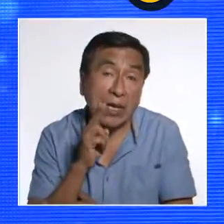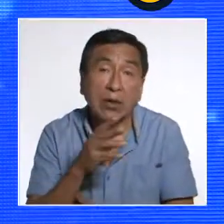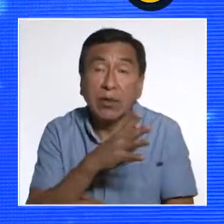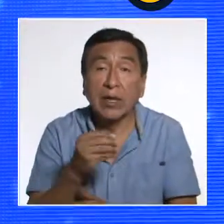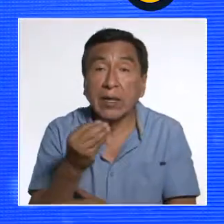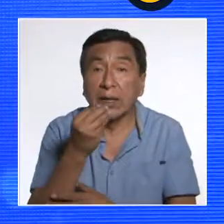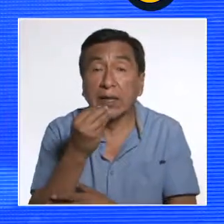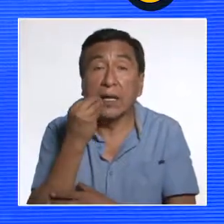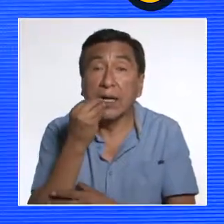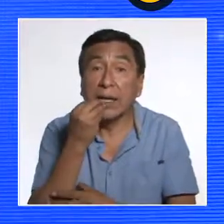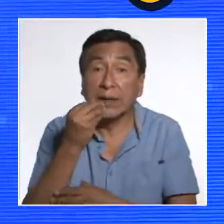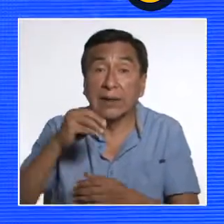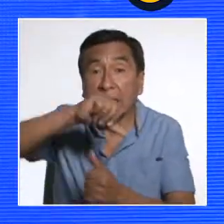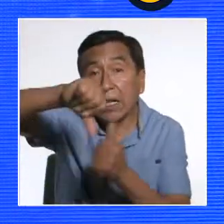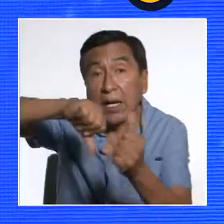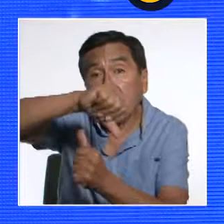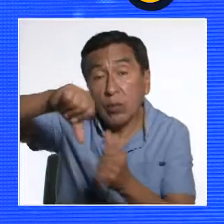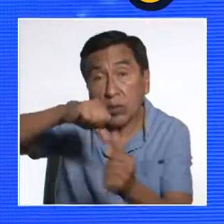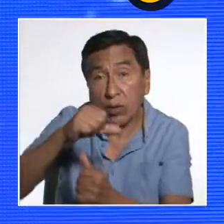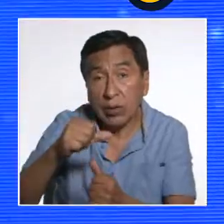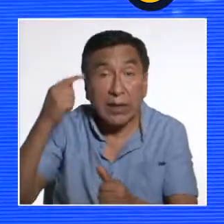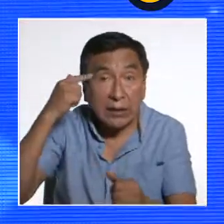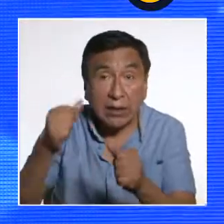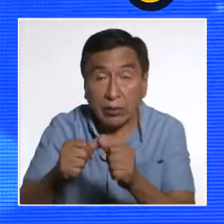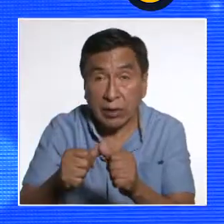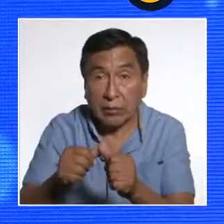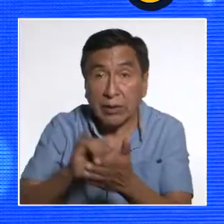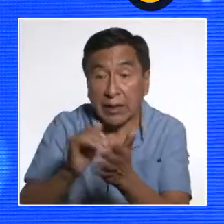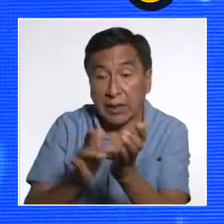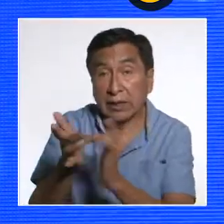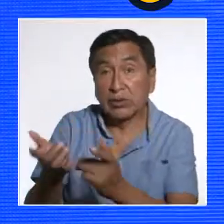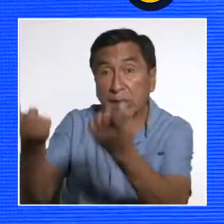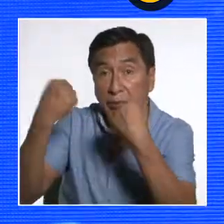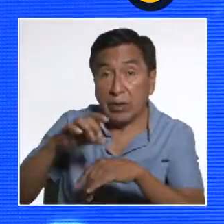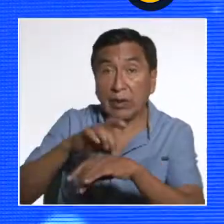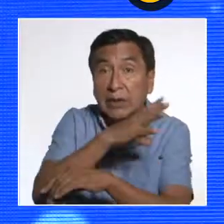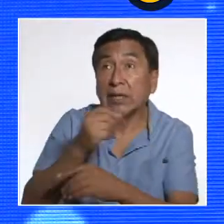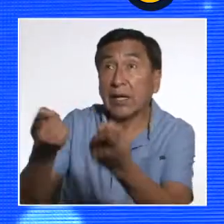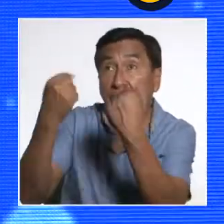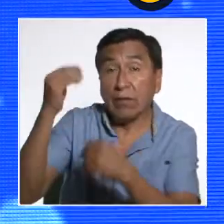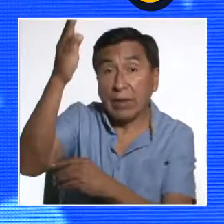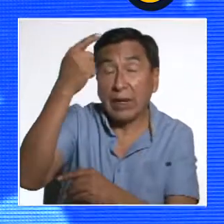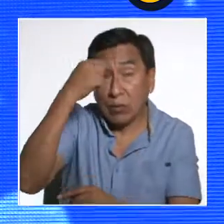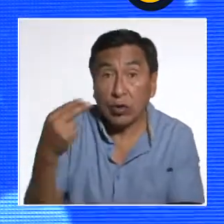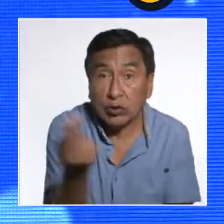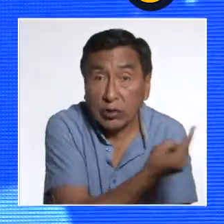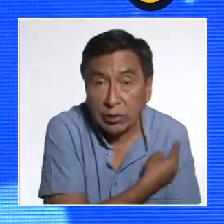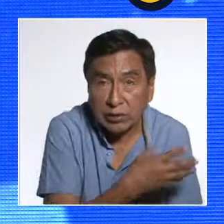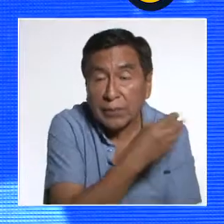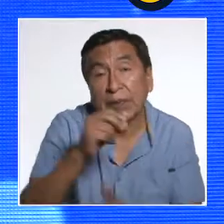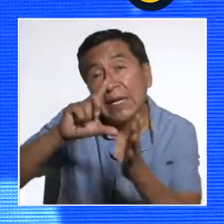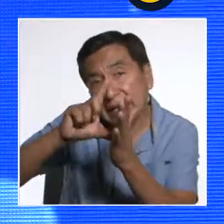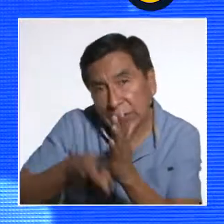de la comunión, que hoy nosotros recordamos que Cristo Jesús vino a la tierra y que Él volverá por nosotros. Y luego